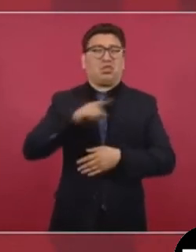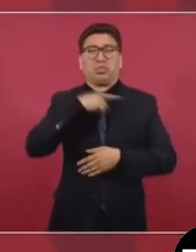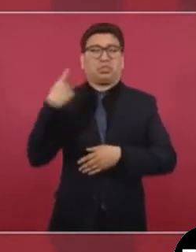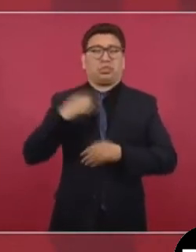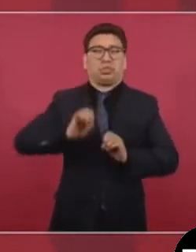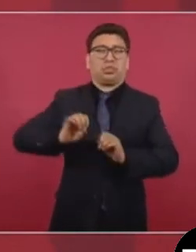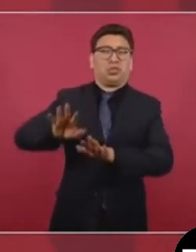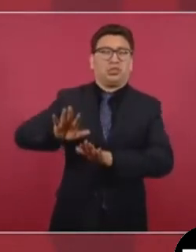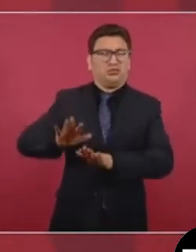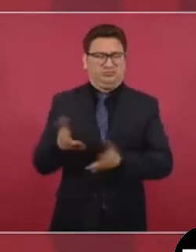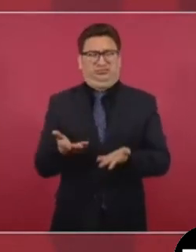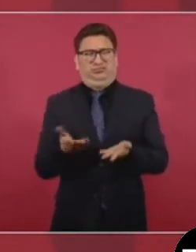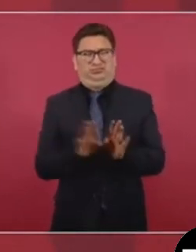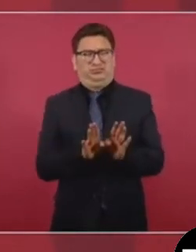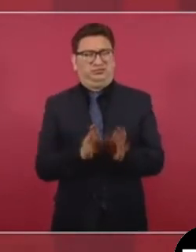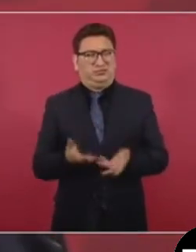y